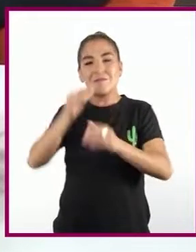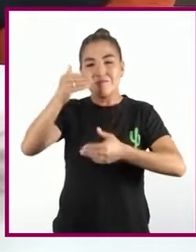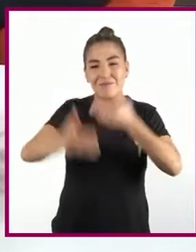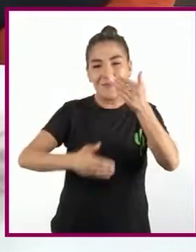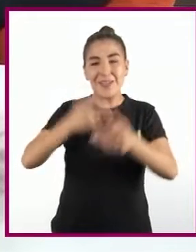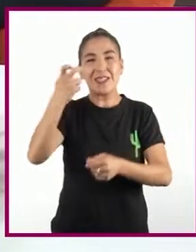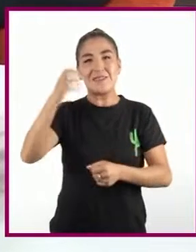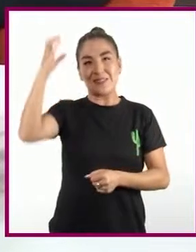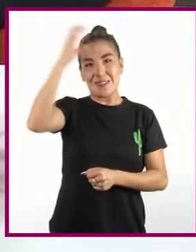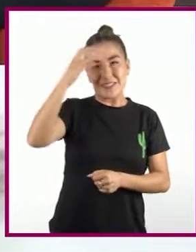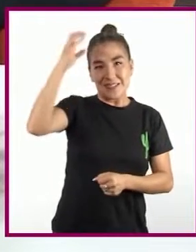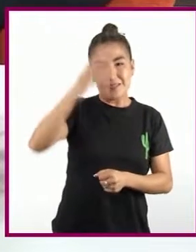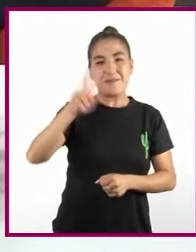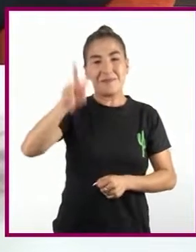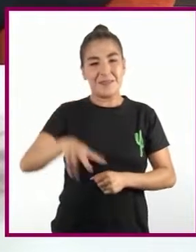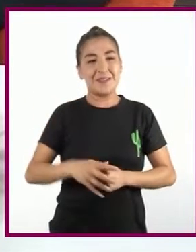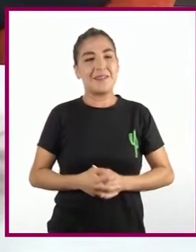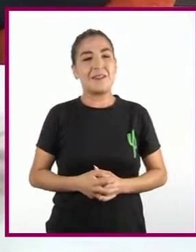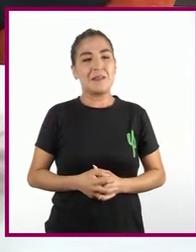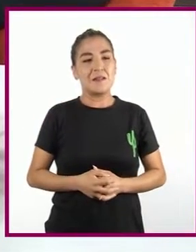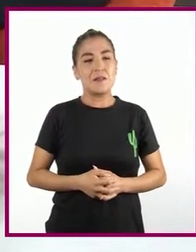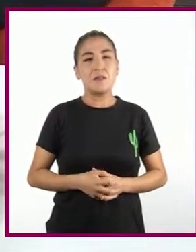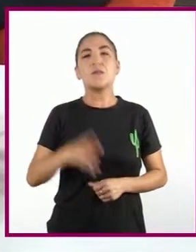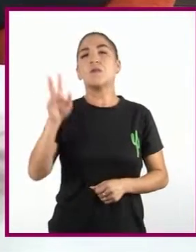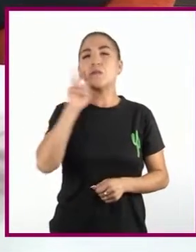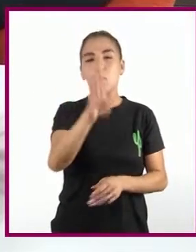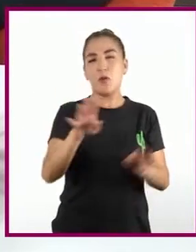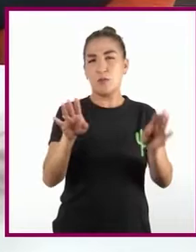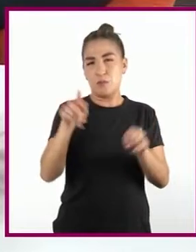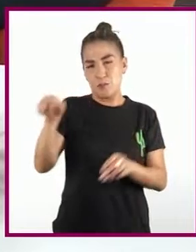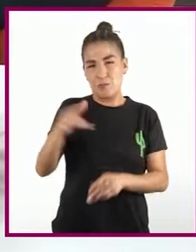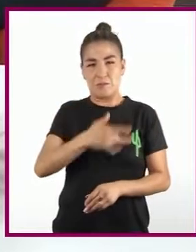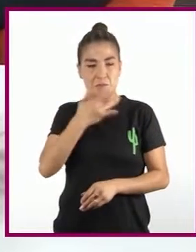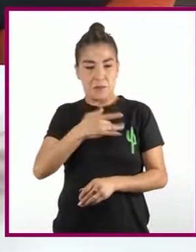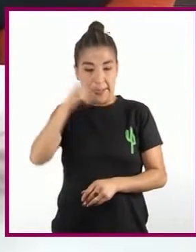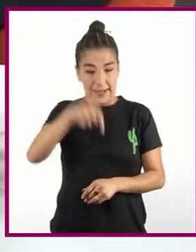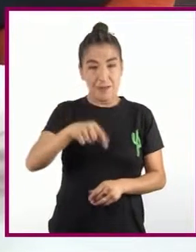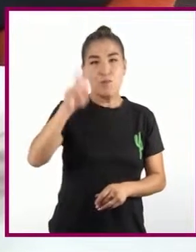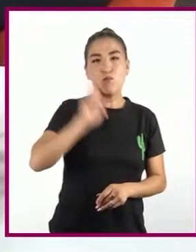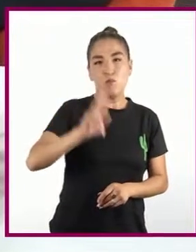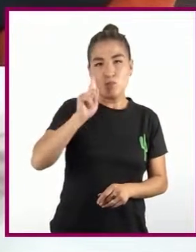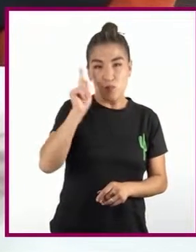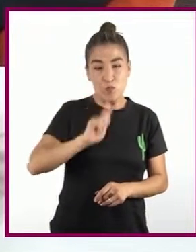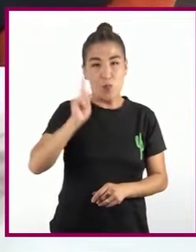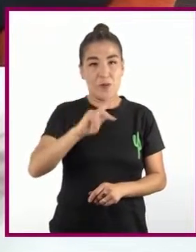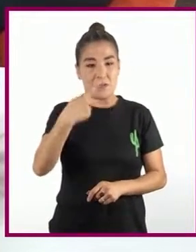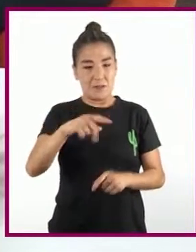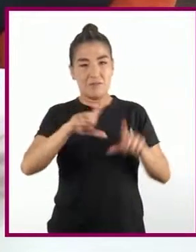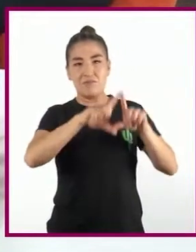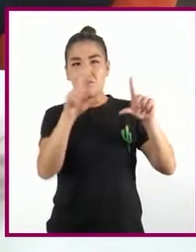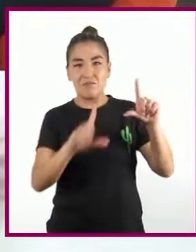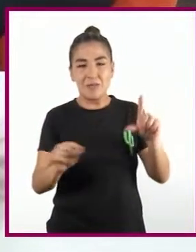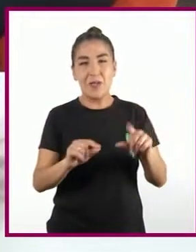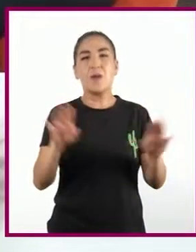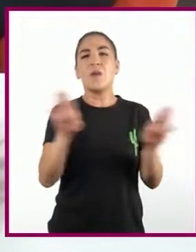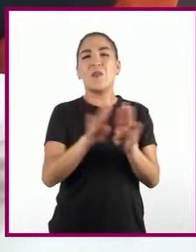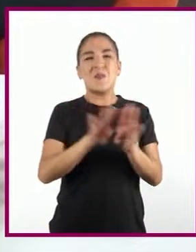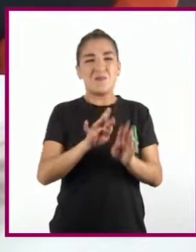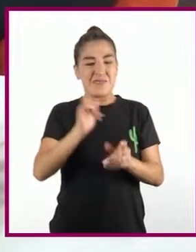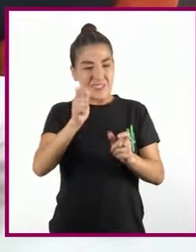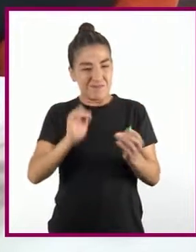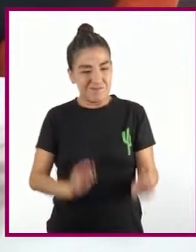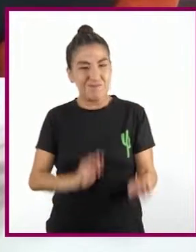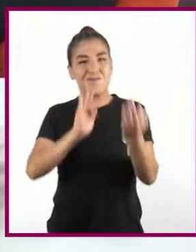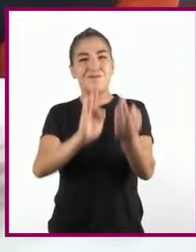quehacer científico, doctora. ¿Considera que las mujeres en México siguen enfrentándose a obstáculos